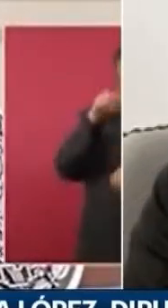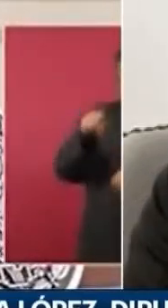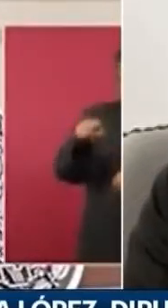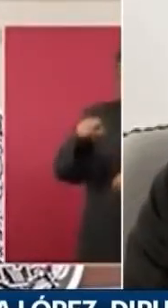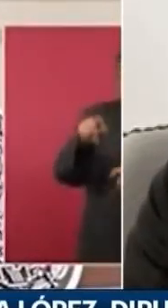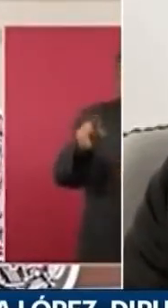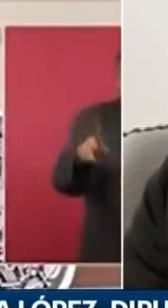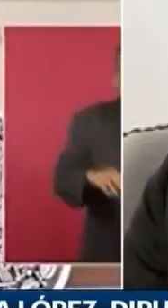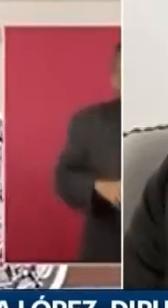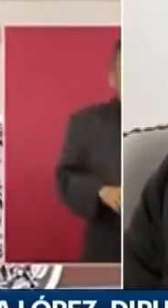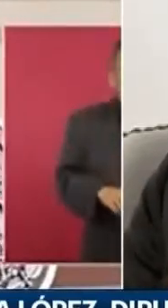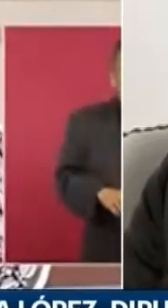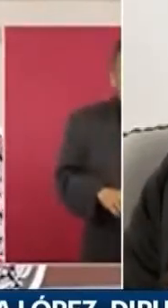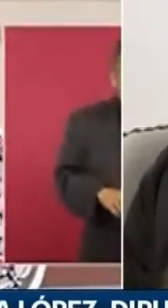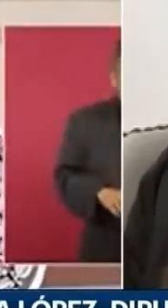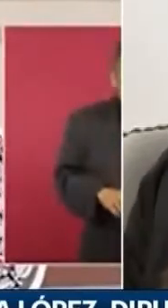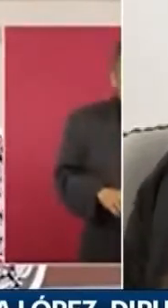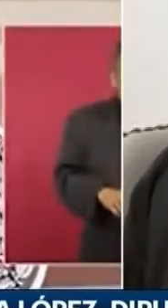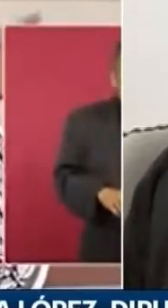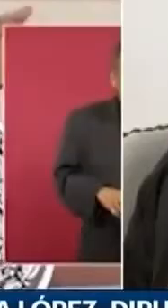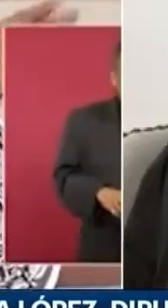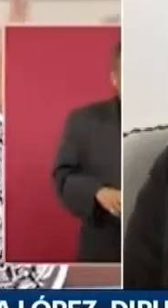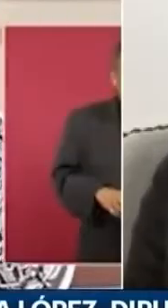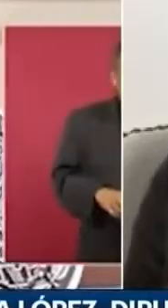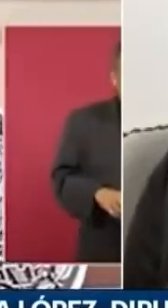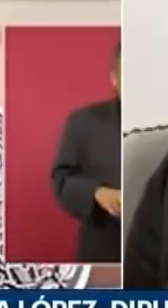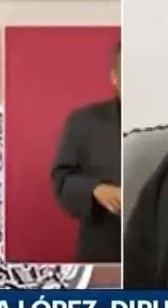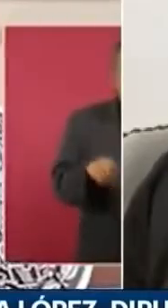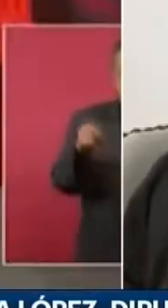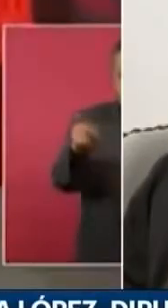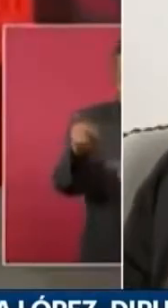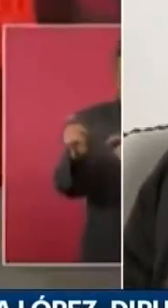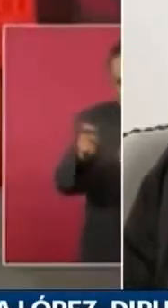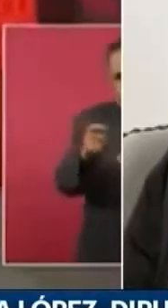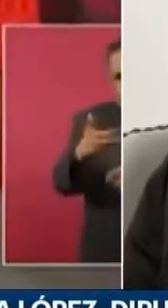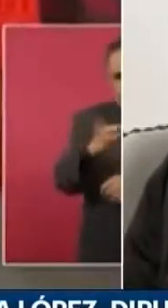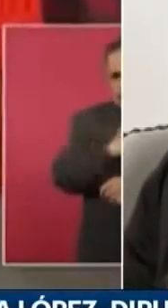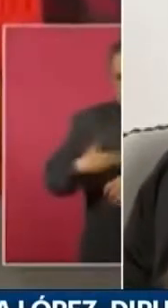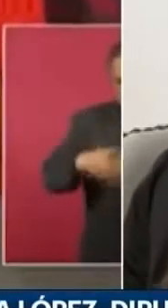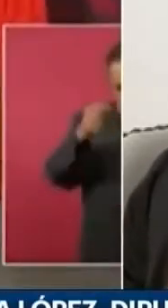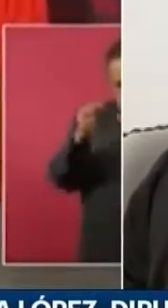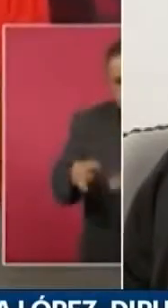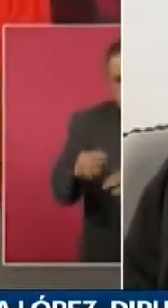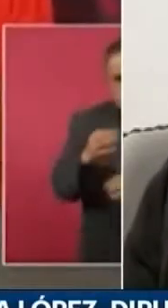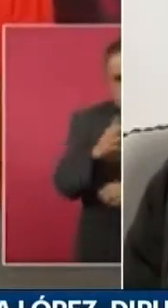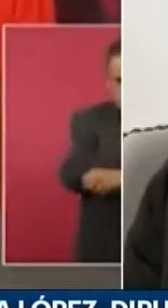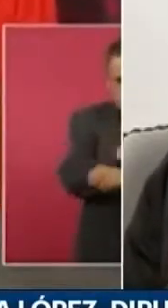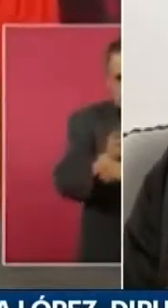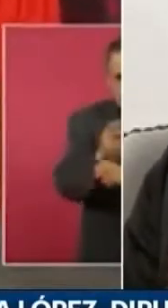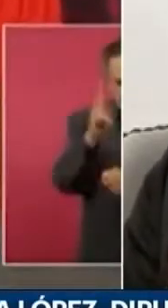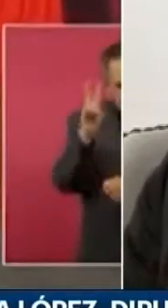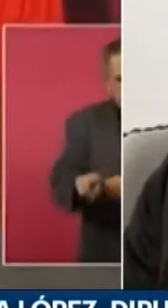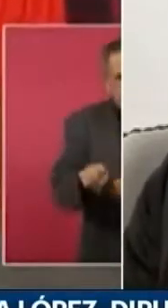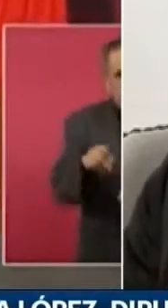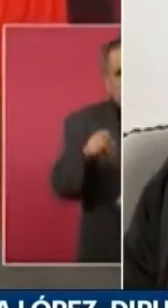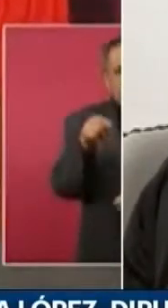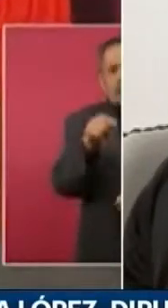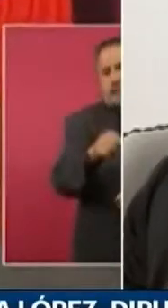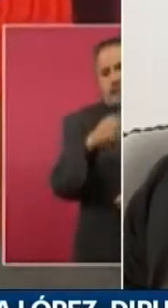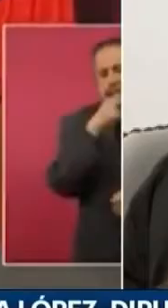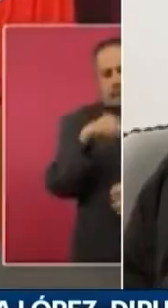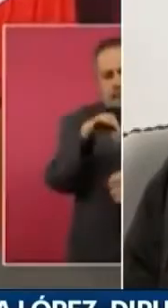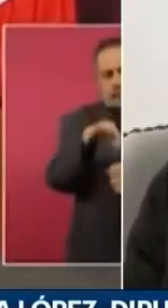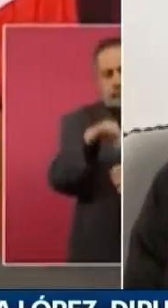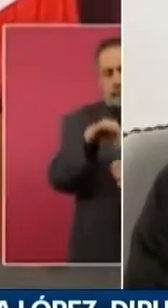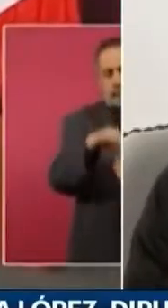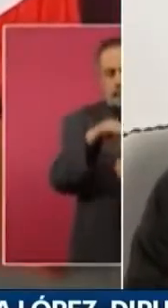que los problemas de gobernabilidad que pueda tener Perú no dan motivo, y así lo externamos nosotros aquí en México, en la Cámara